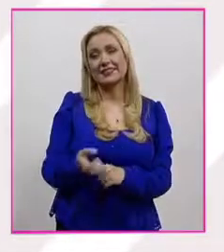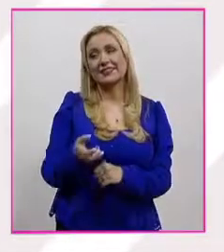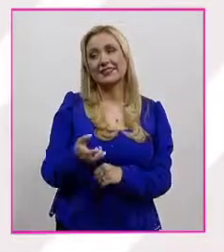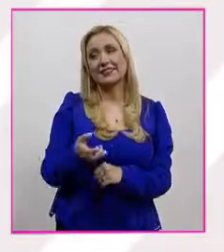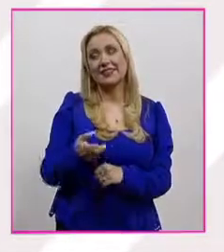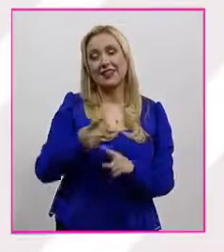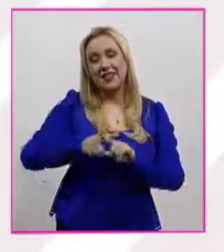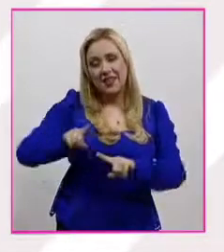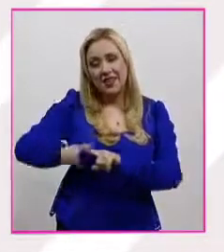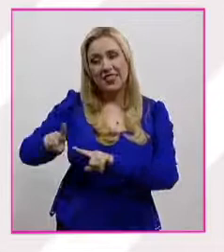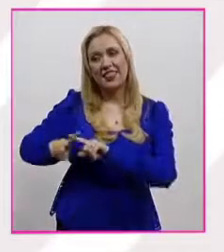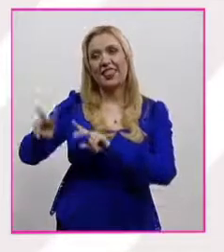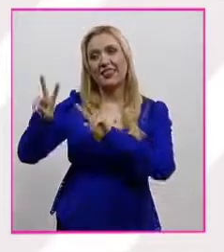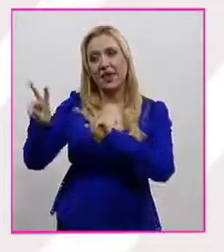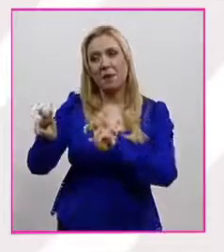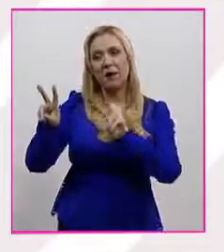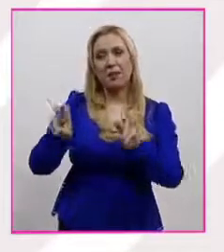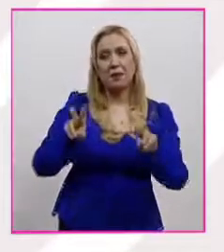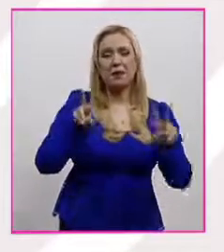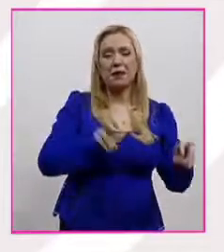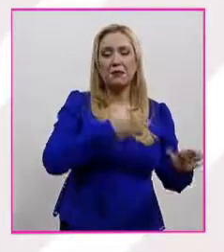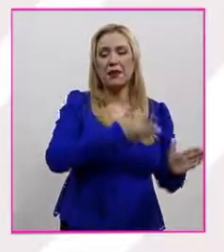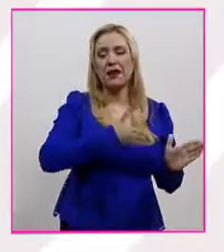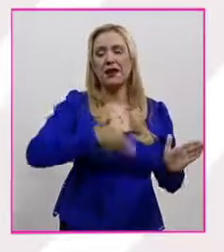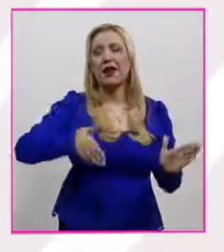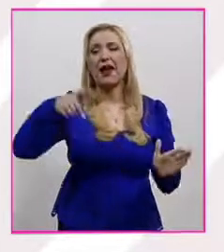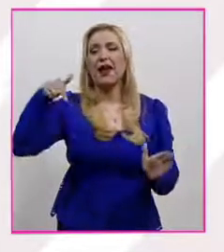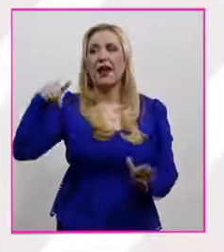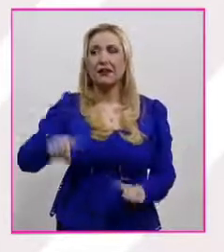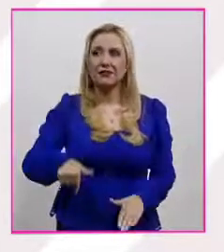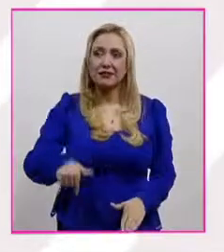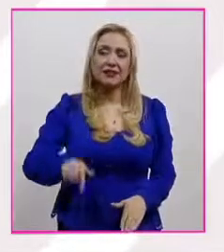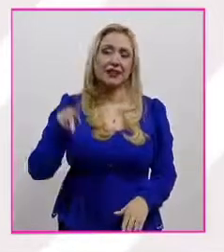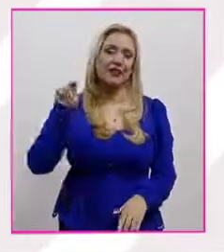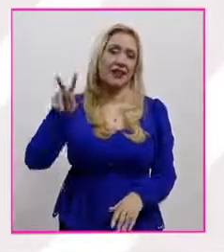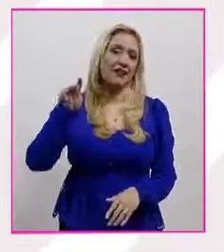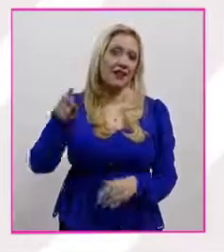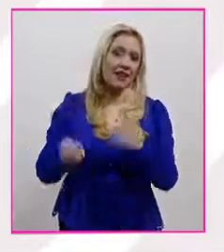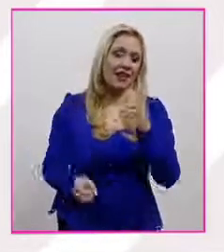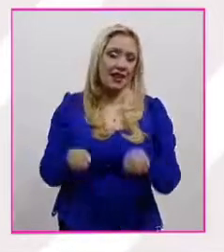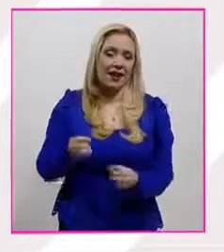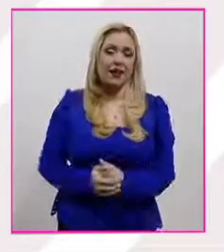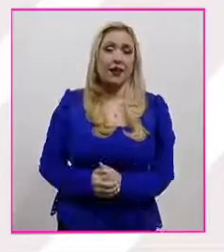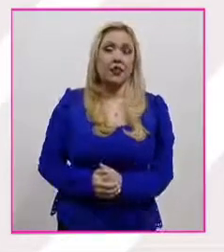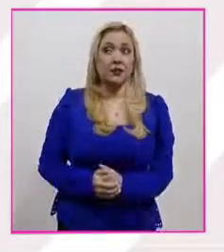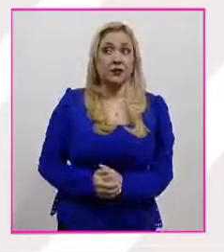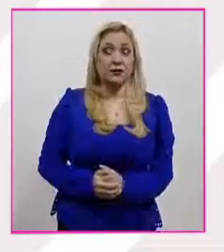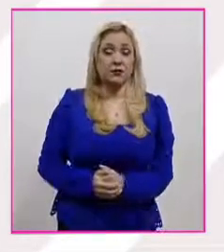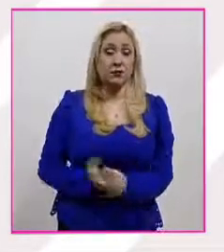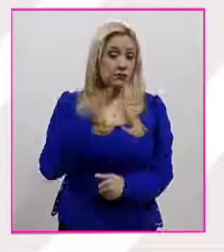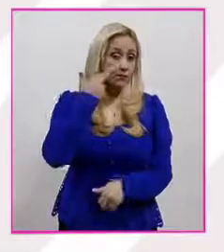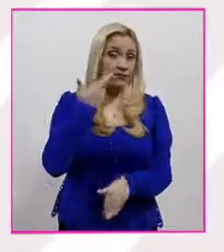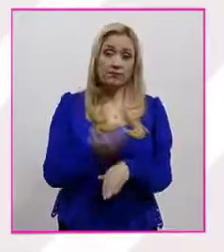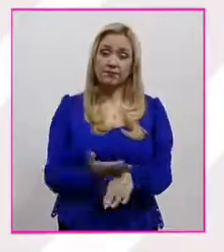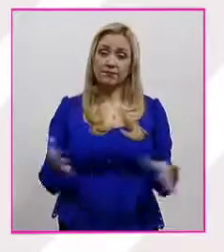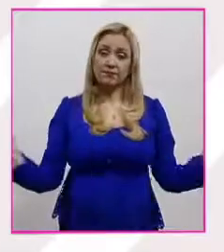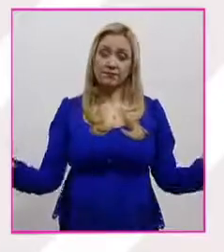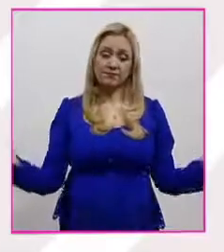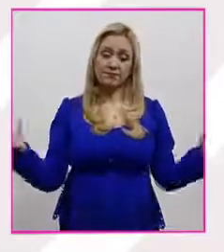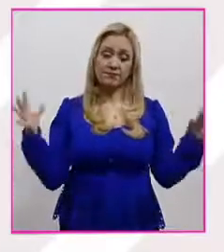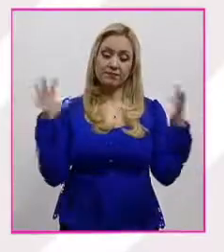que hemos tenido desde que tenemos Espacio Diverso acá en Justicia TV, ¿no? Es una cuestión de corresponsabilidad, ¿no? O sea,